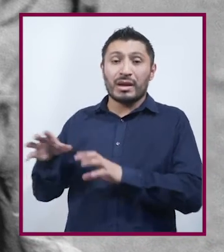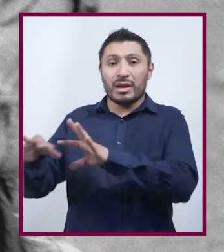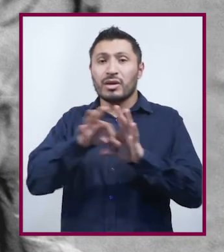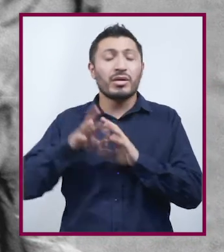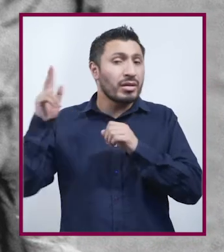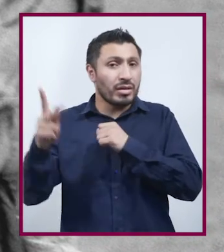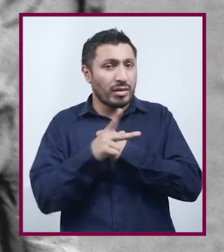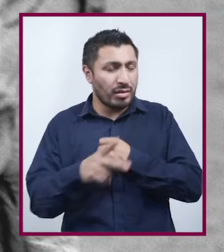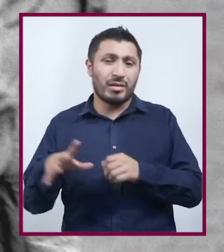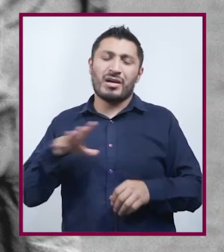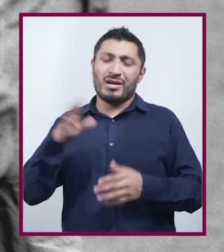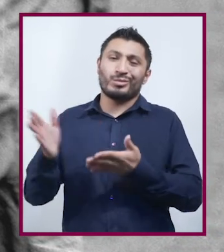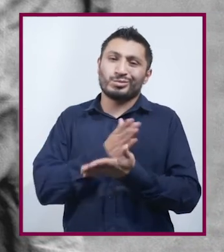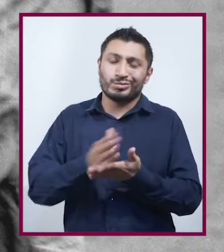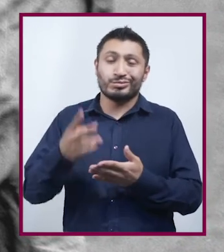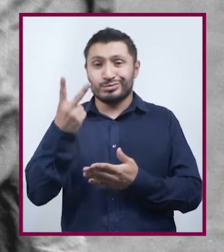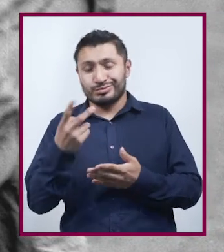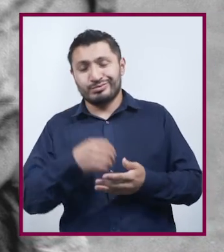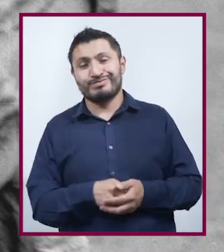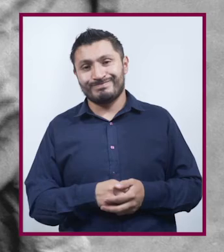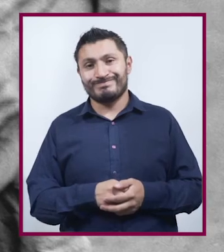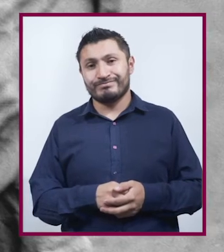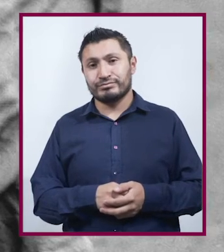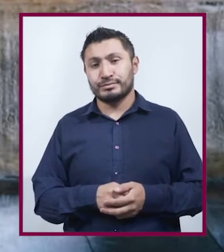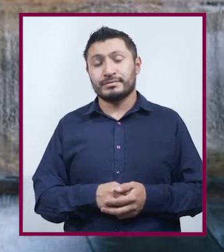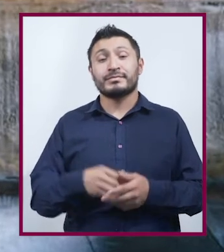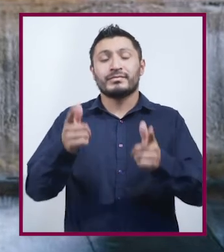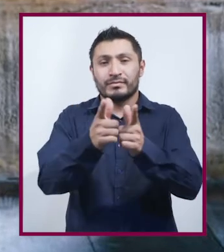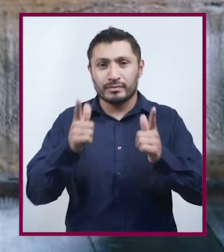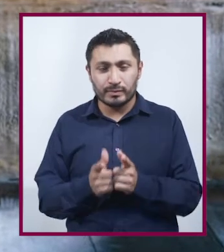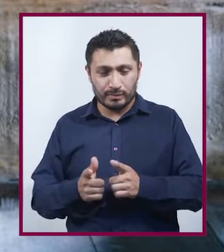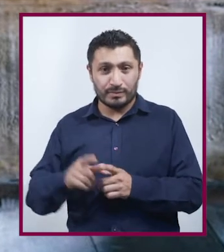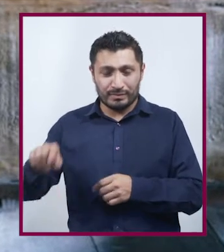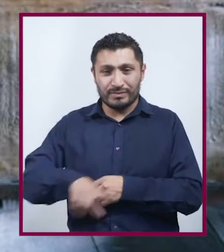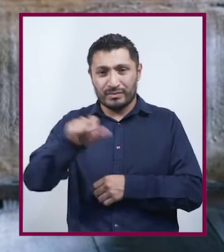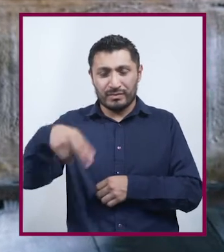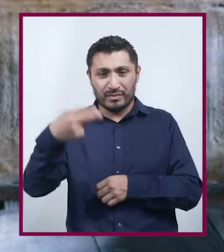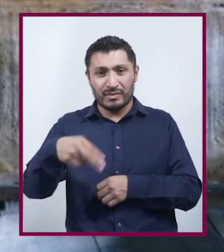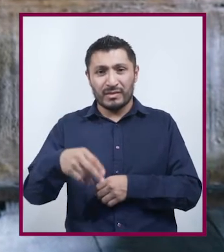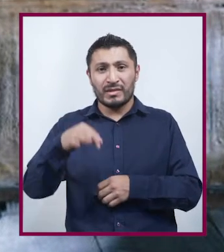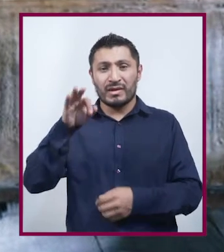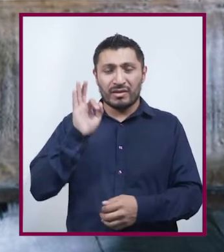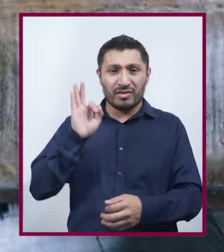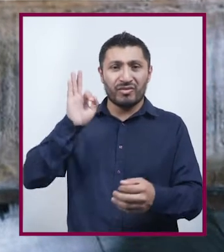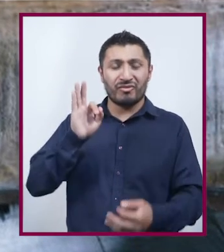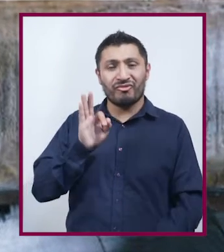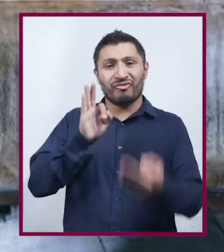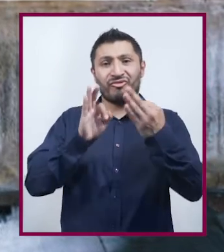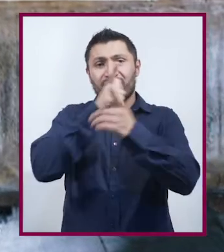estaba dividido en 2. El lema de este grupo, que más tarde se llamaría Frente de Liberación Nacional,